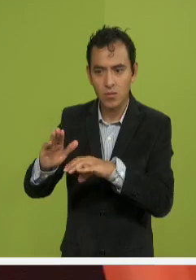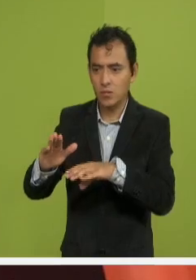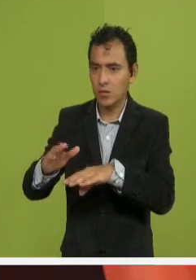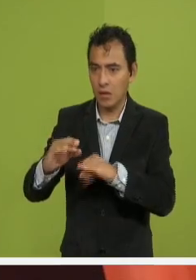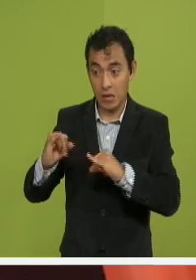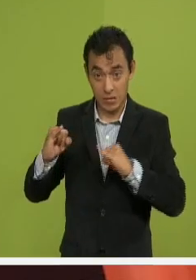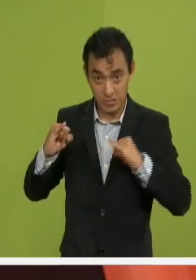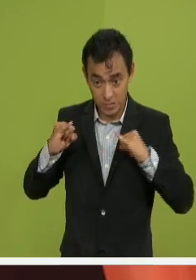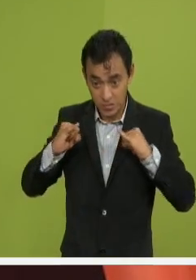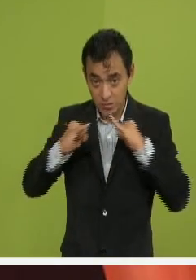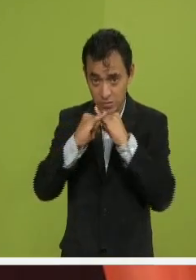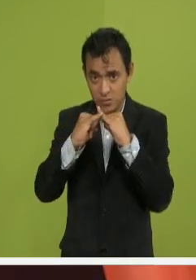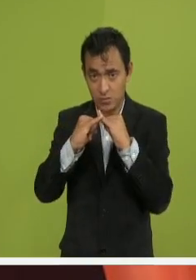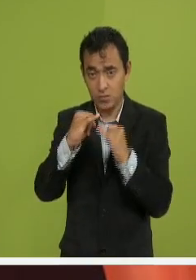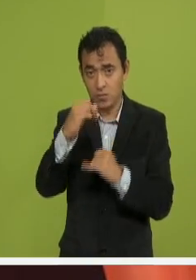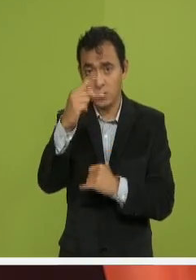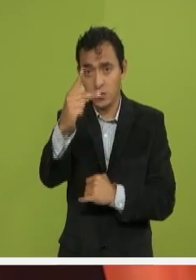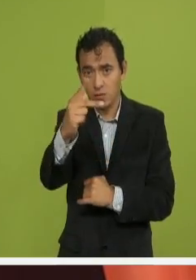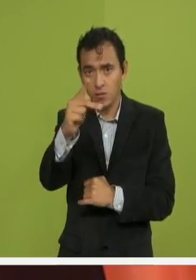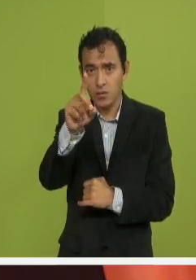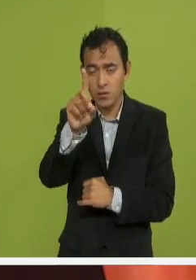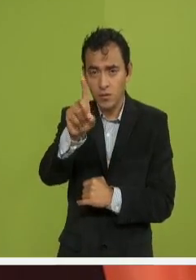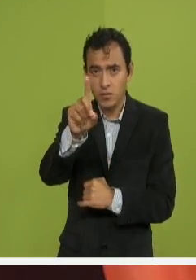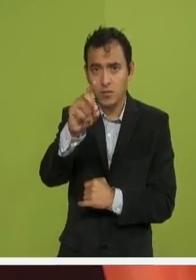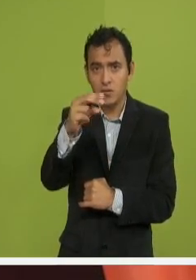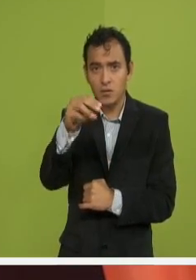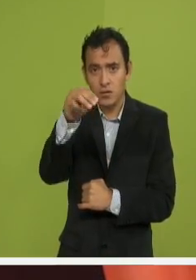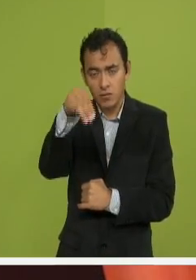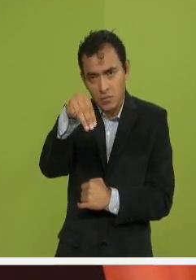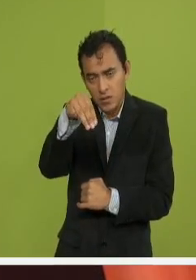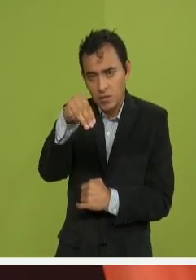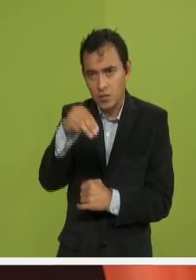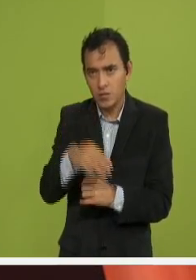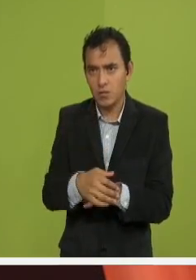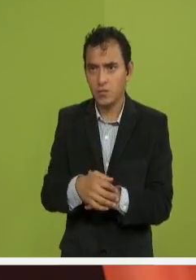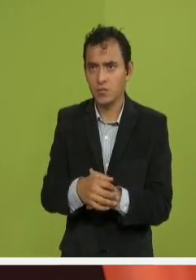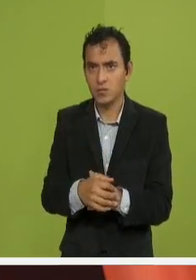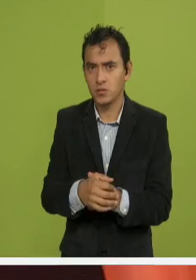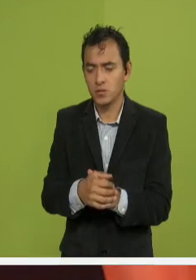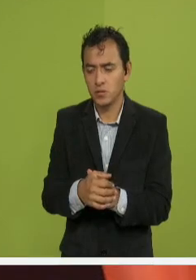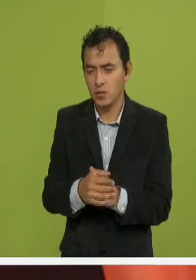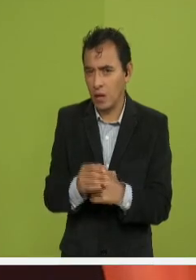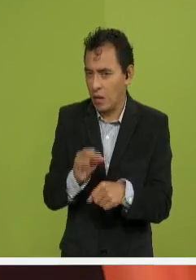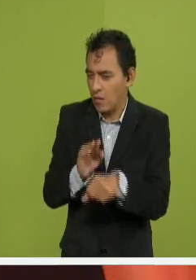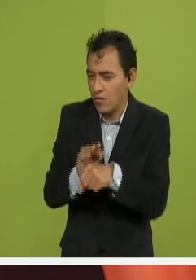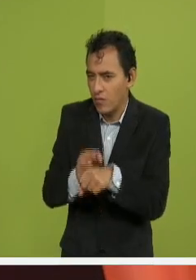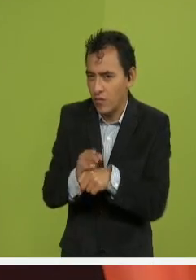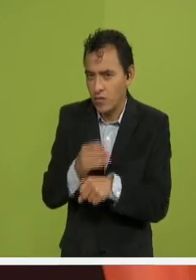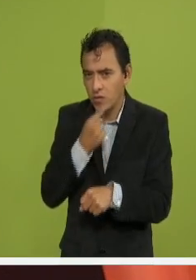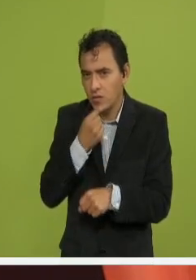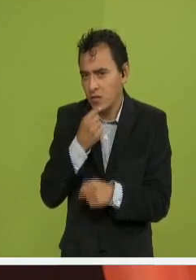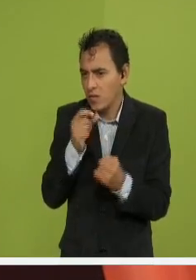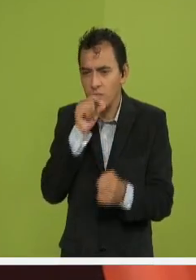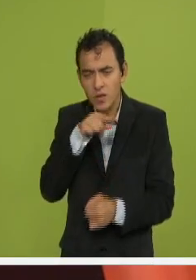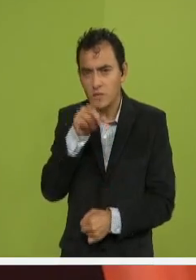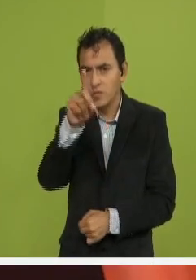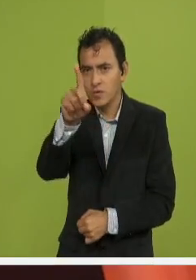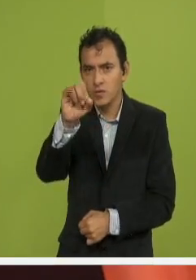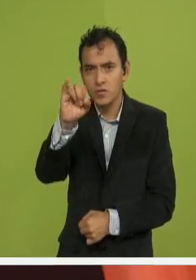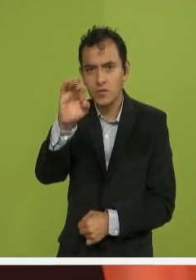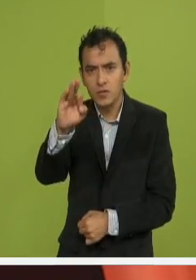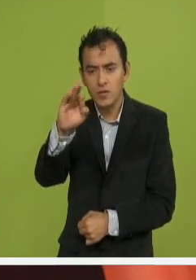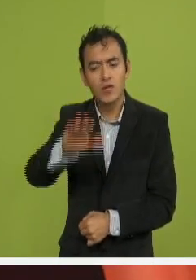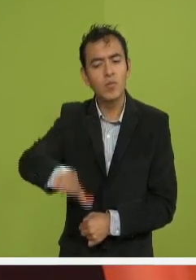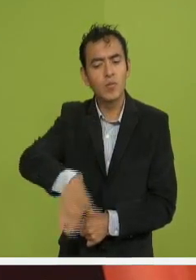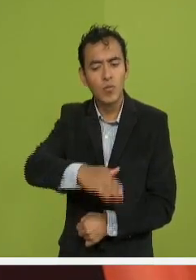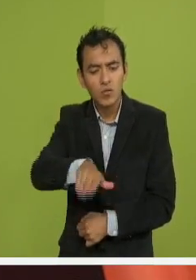instituciones, pues llámese Procuraduría de la Defensa del Menor, llámese el propio DIF, buscar